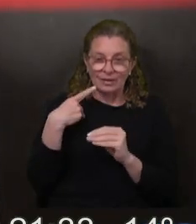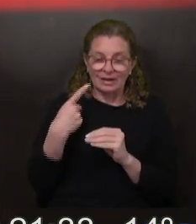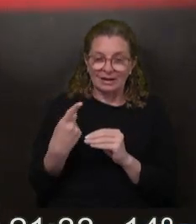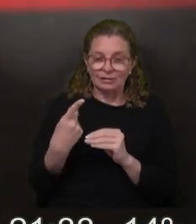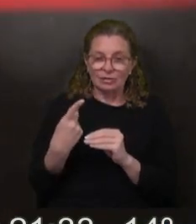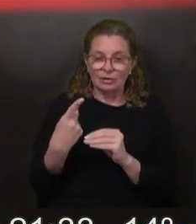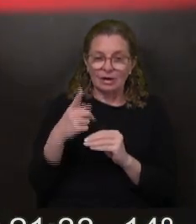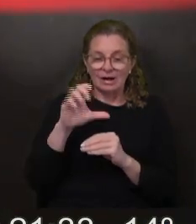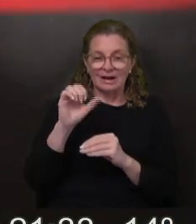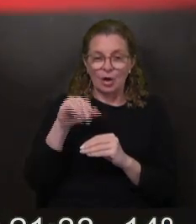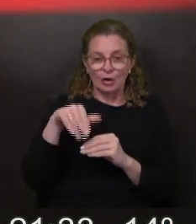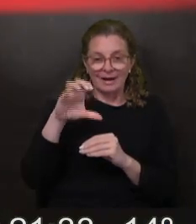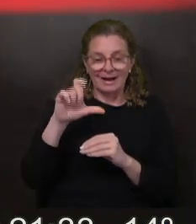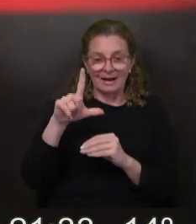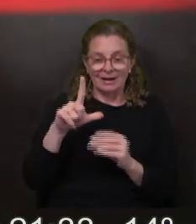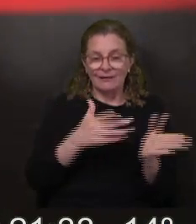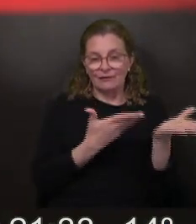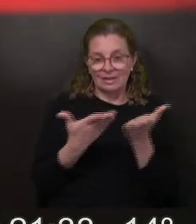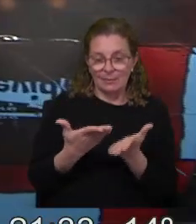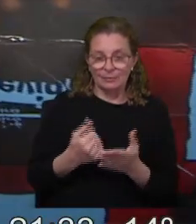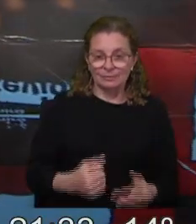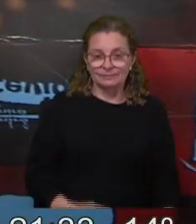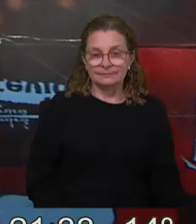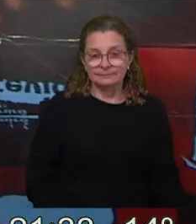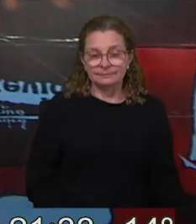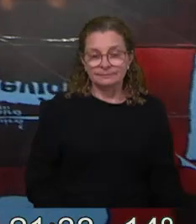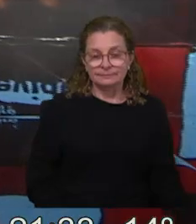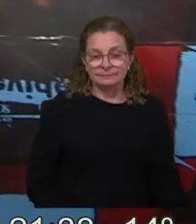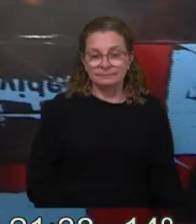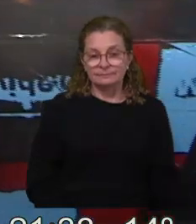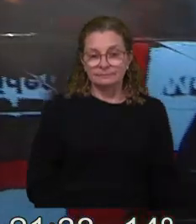obra, con Leonel Schmidt, así que los invitamos a compartirla.